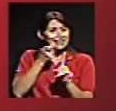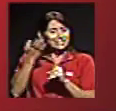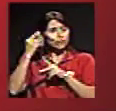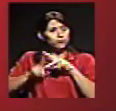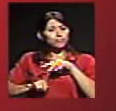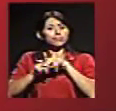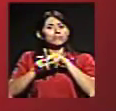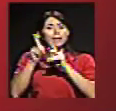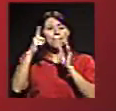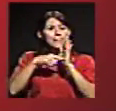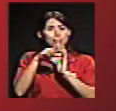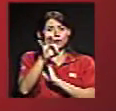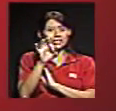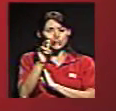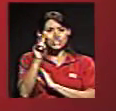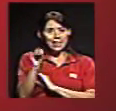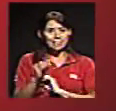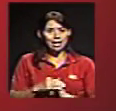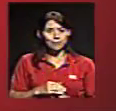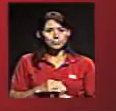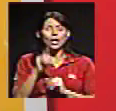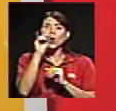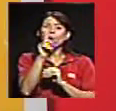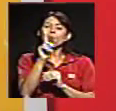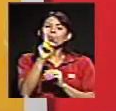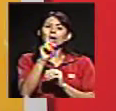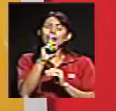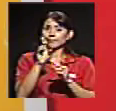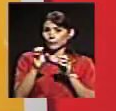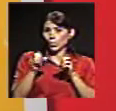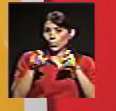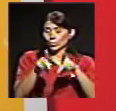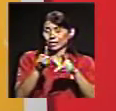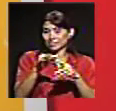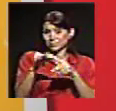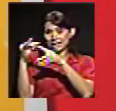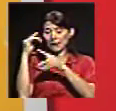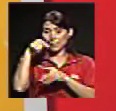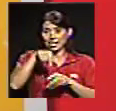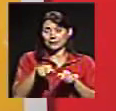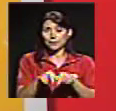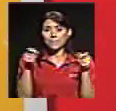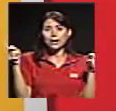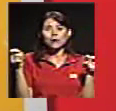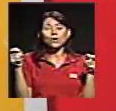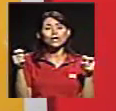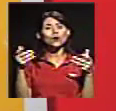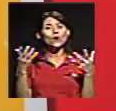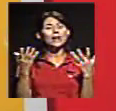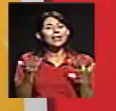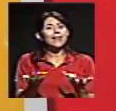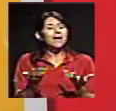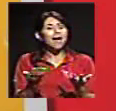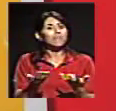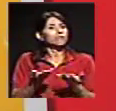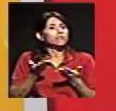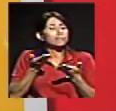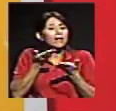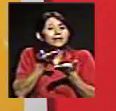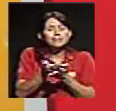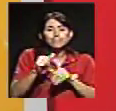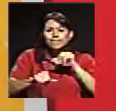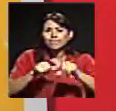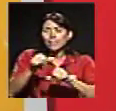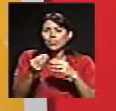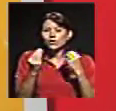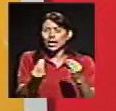en 1970. Una ocasión especial para este periódico que ha dado tanto y que tiene tanta